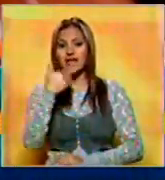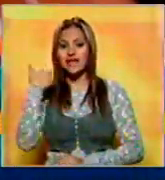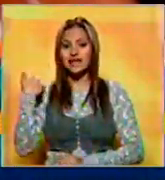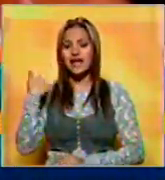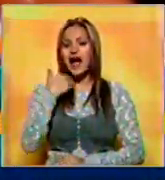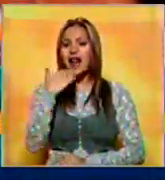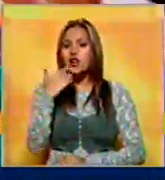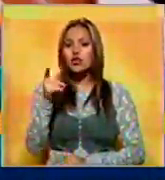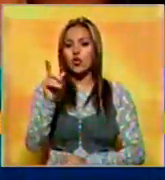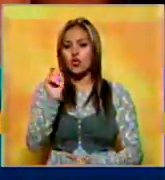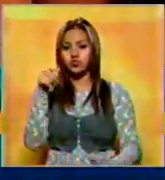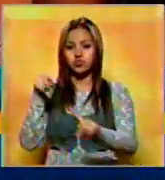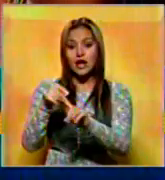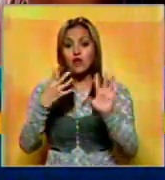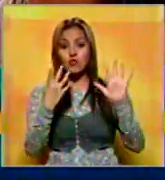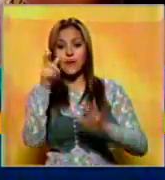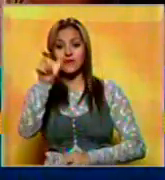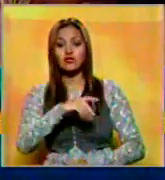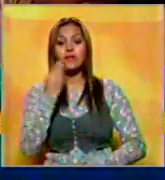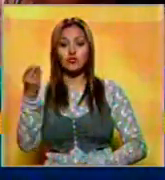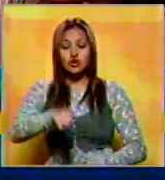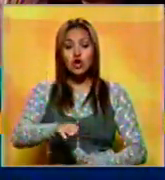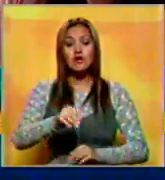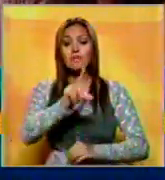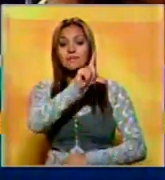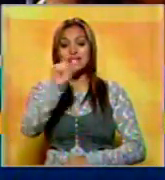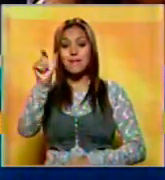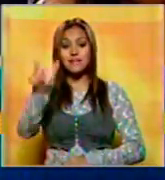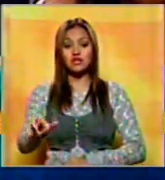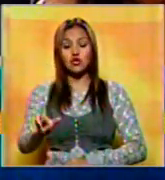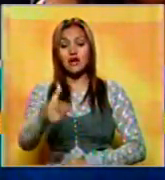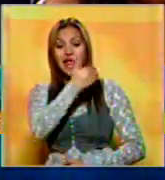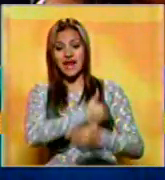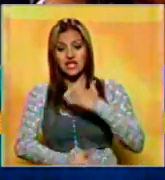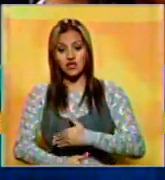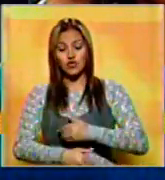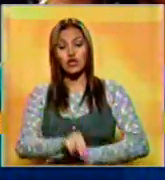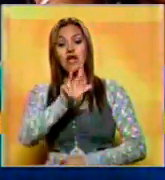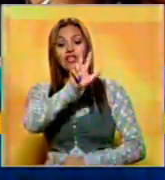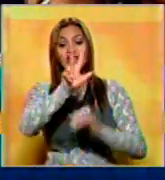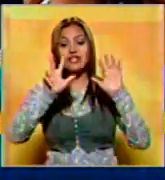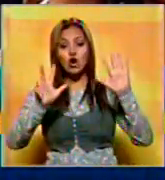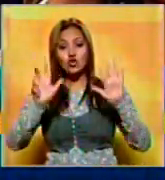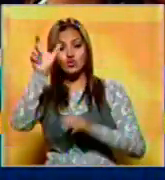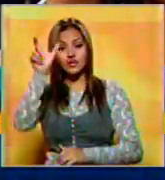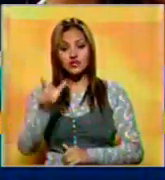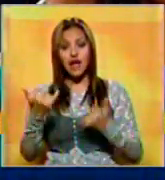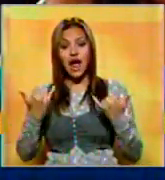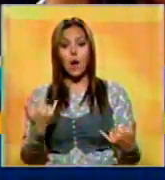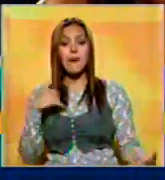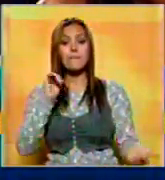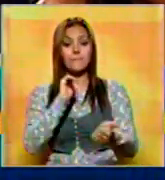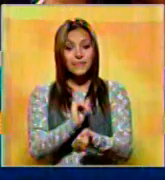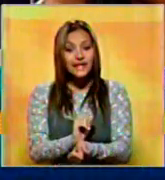dejaron 9 fallecidos y más de 100 personas heridas. Tenemos 38 personas privadas de